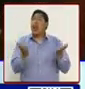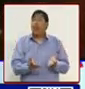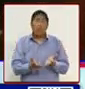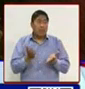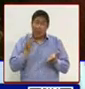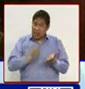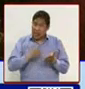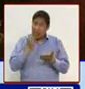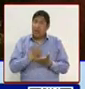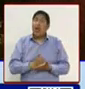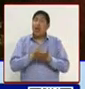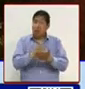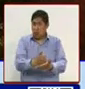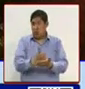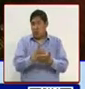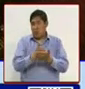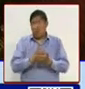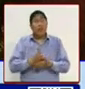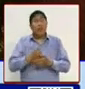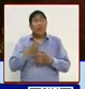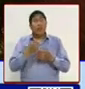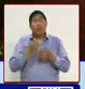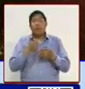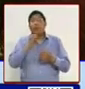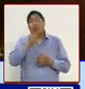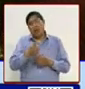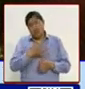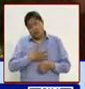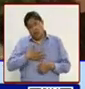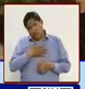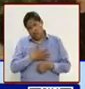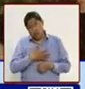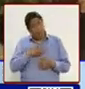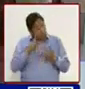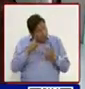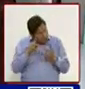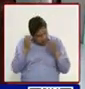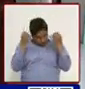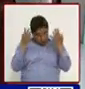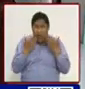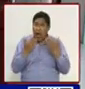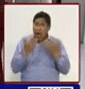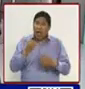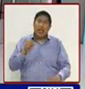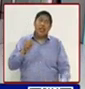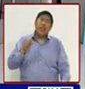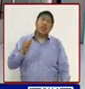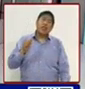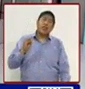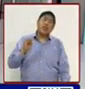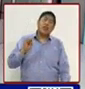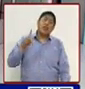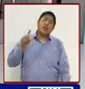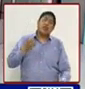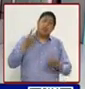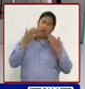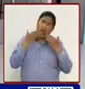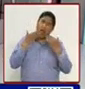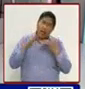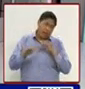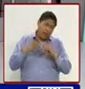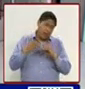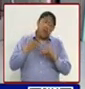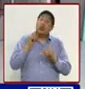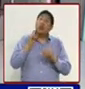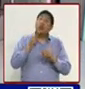para esta ayuda del sepelio del día de mañana. Perfecto, muchas gracias a don Samuel, gracias a nuestros Reporteros al Día. Usted se